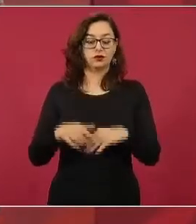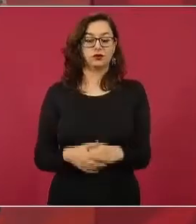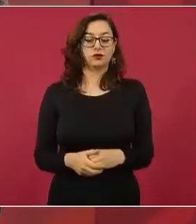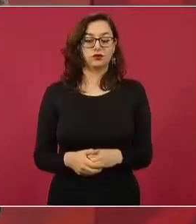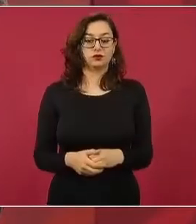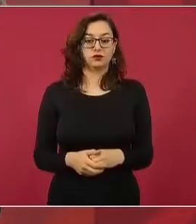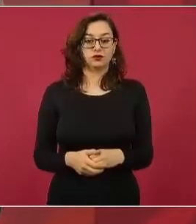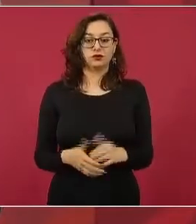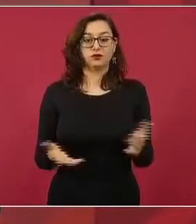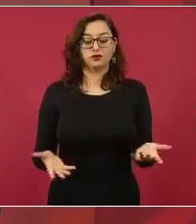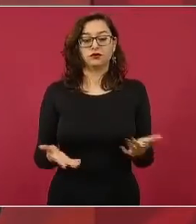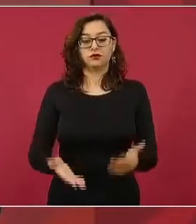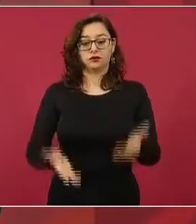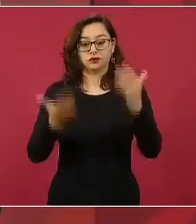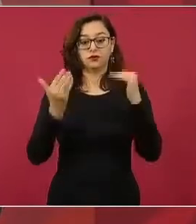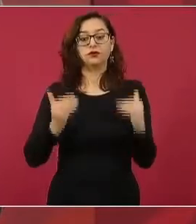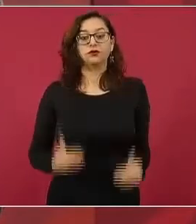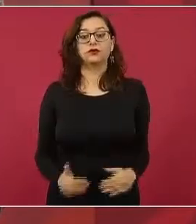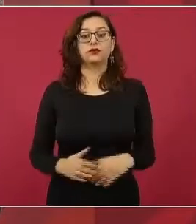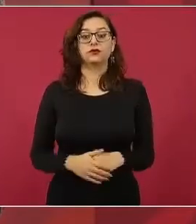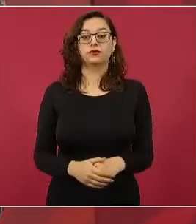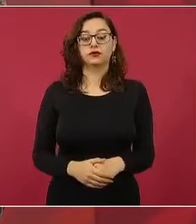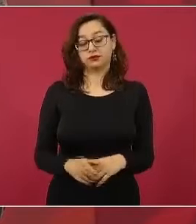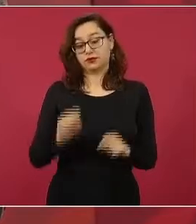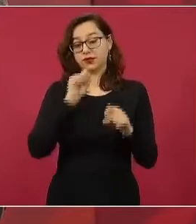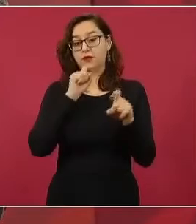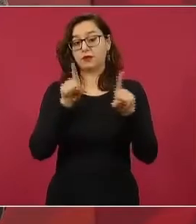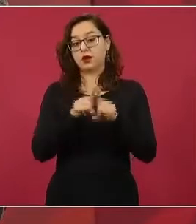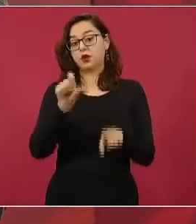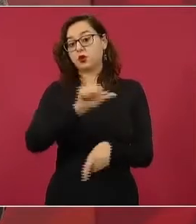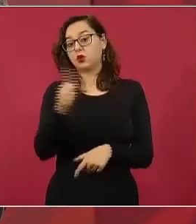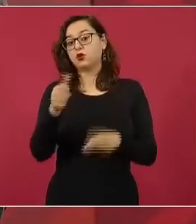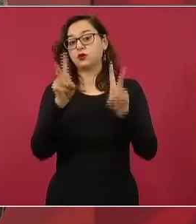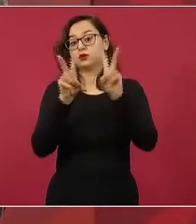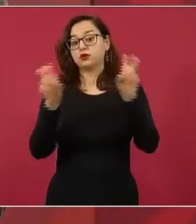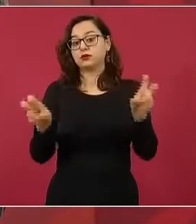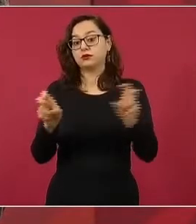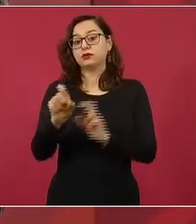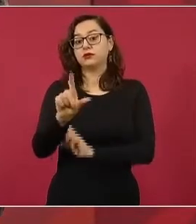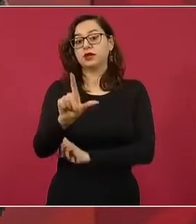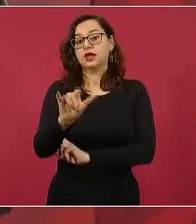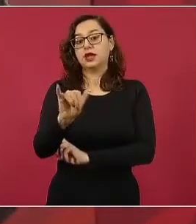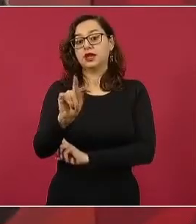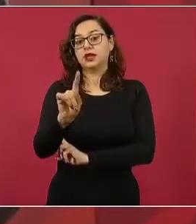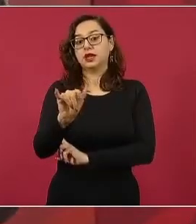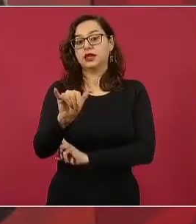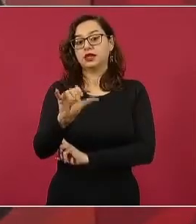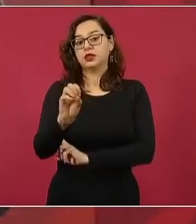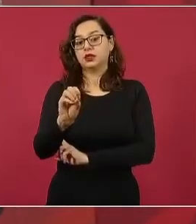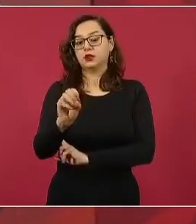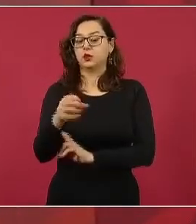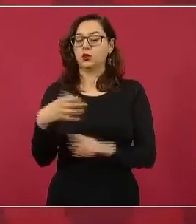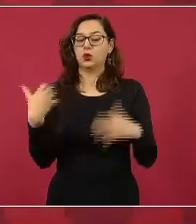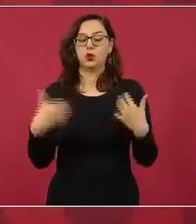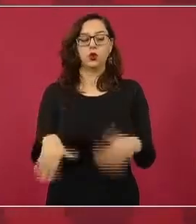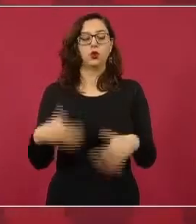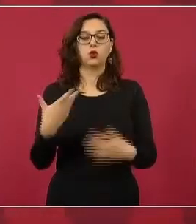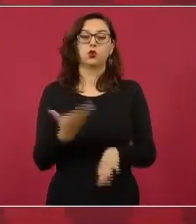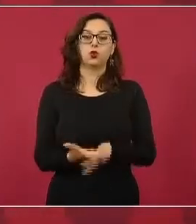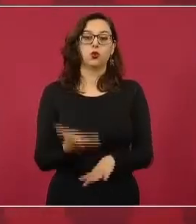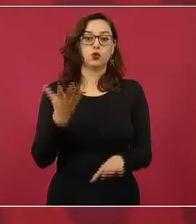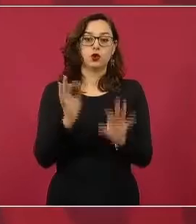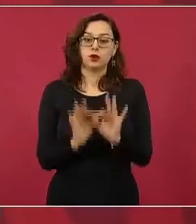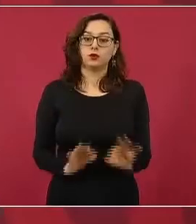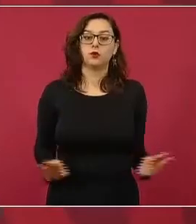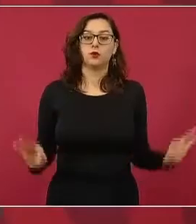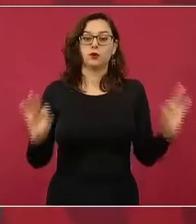porque les prohíben que suban energía a la red para no competir con las